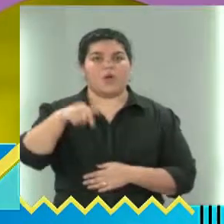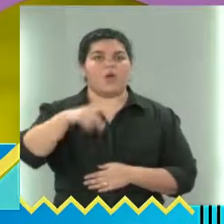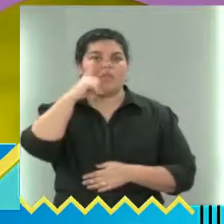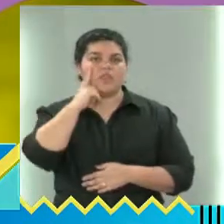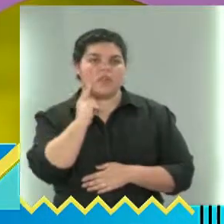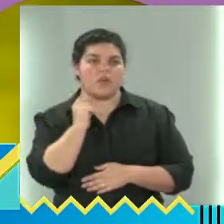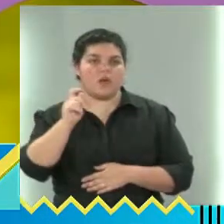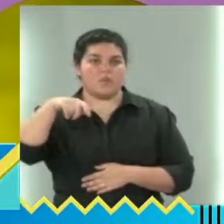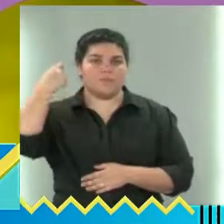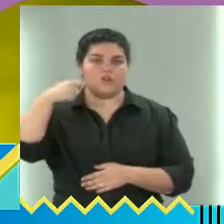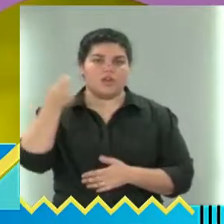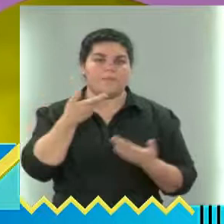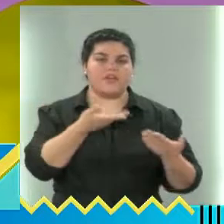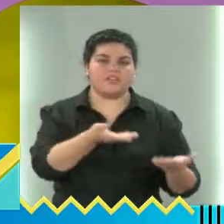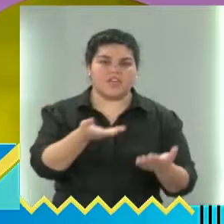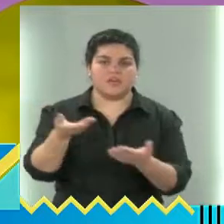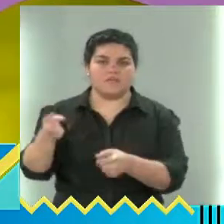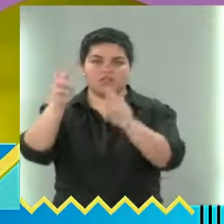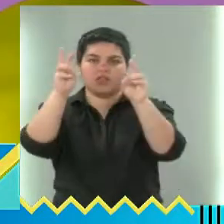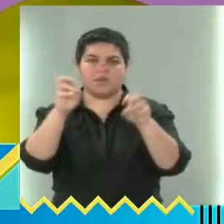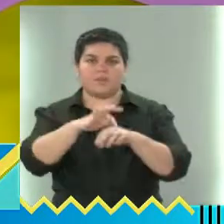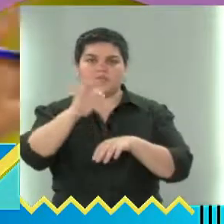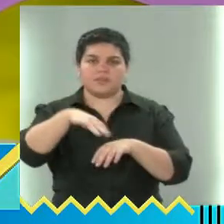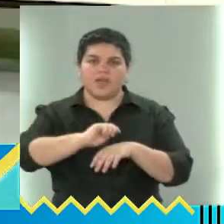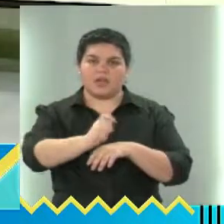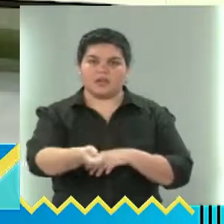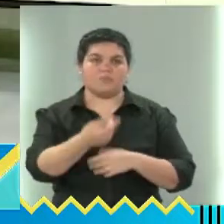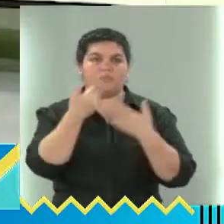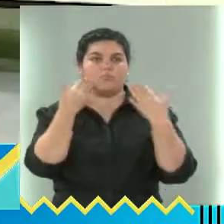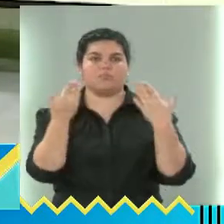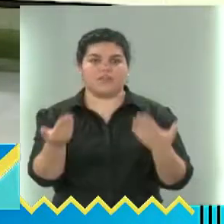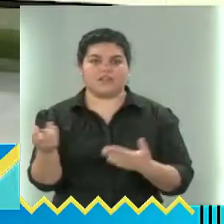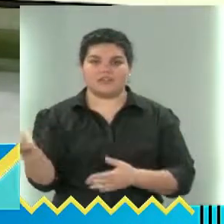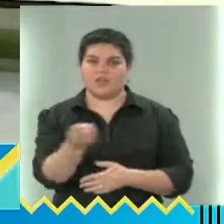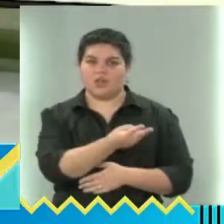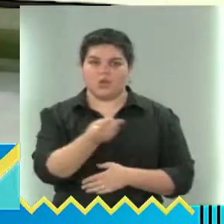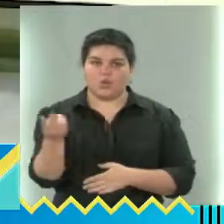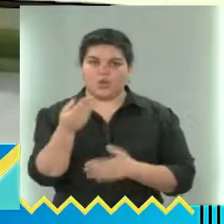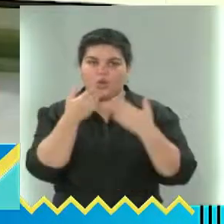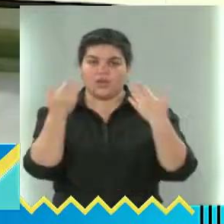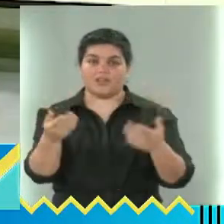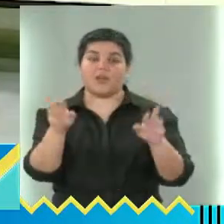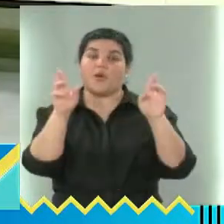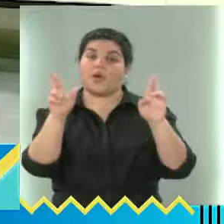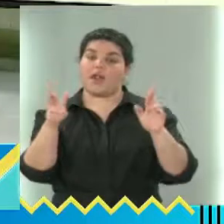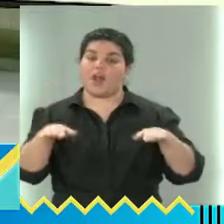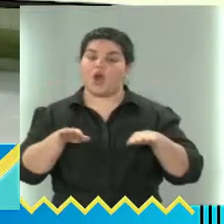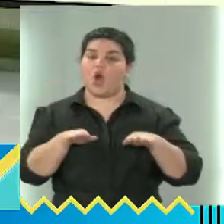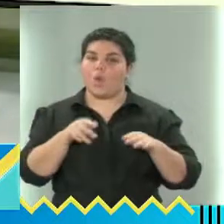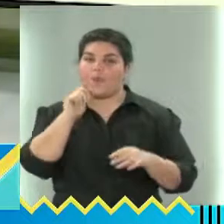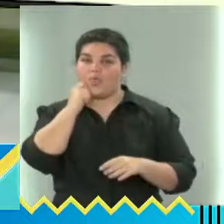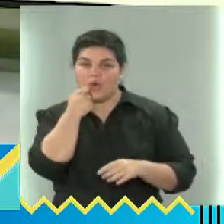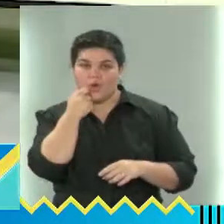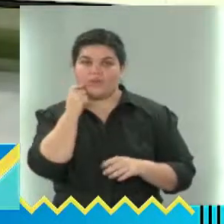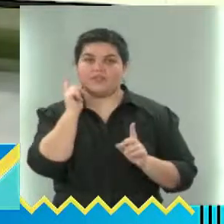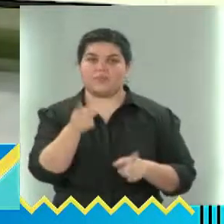un programa de servicios acerca de la donación de sangre. Chicos, muchísimas gracias por haber estado. Gracias. Espero que se hayan sentido cómodos obviamente, y que hayamos podido bien.